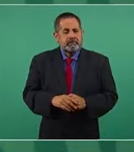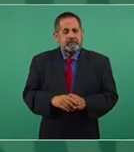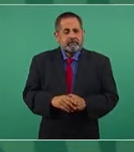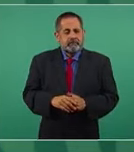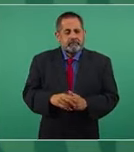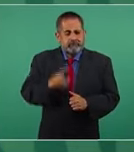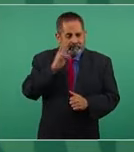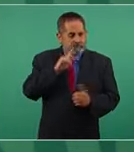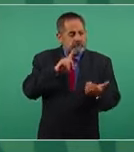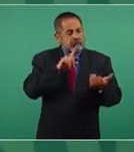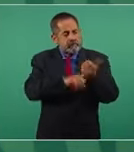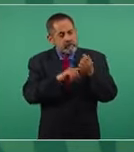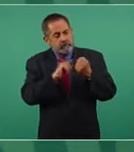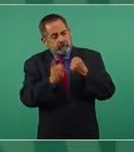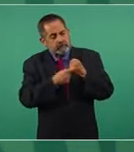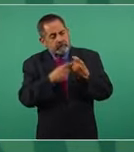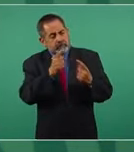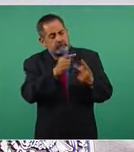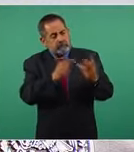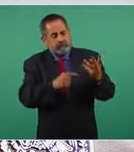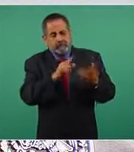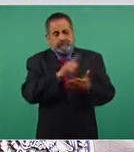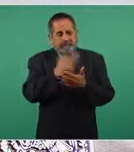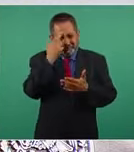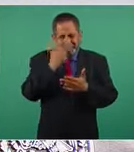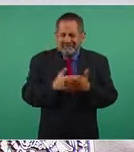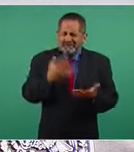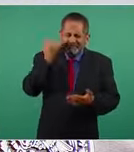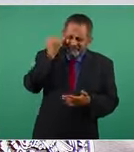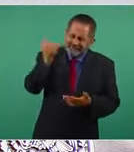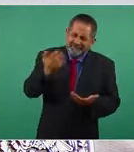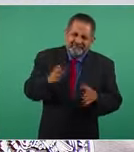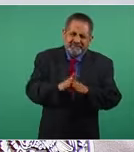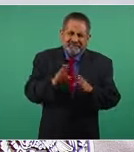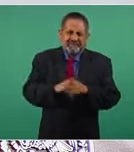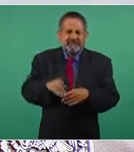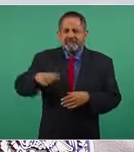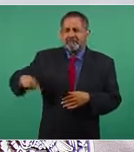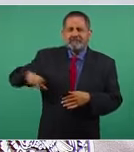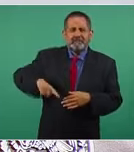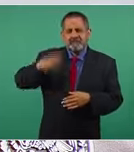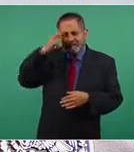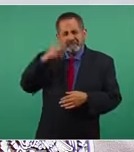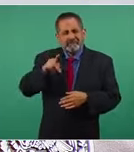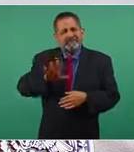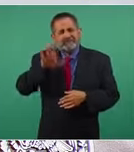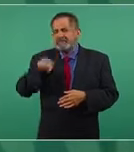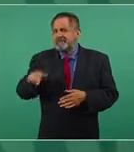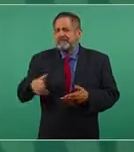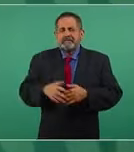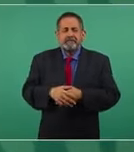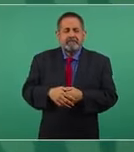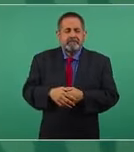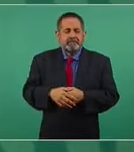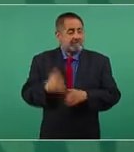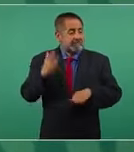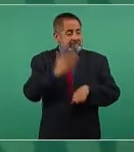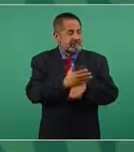viendo si no hay otras cosas, porque si no, imagínense cómo queda el Estado mexicano.